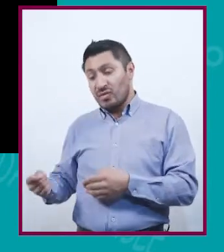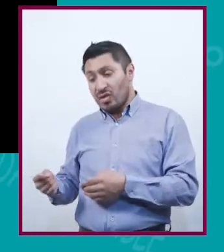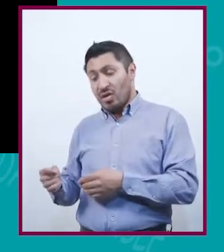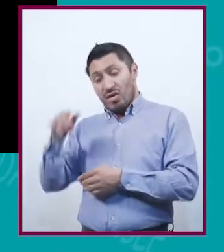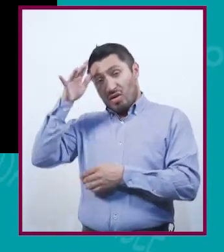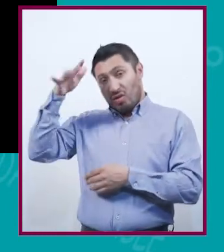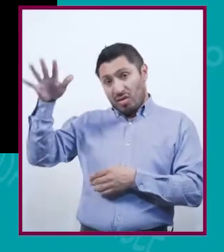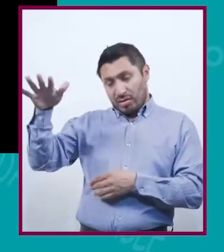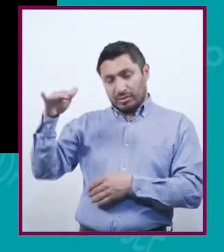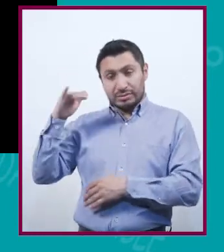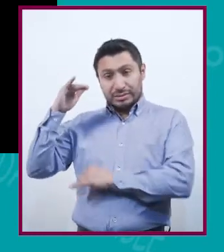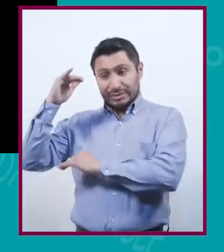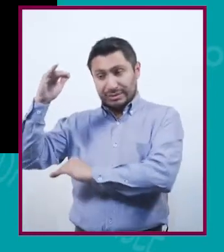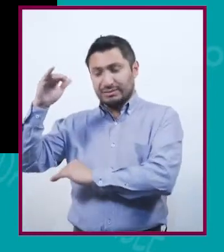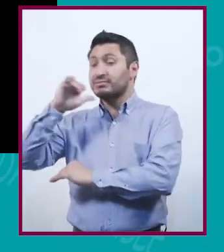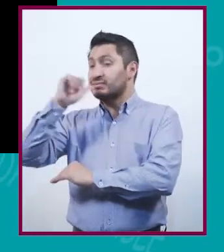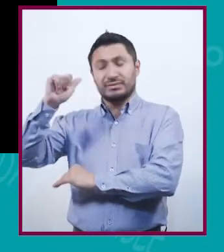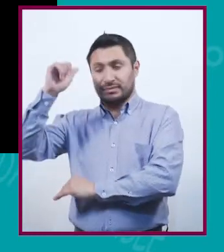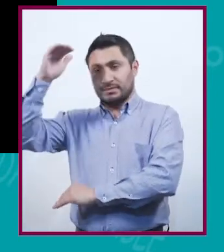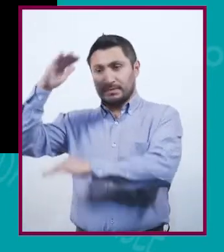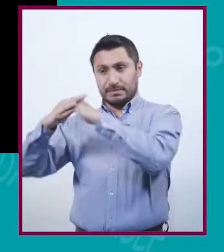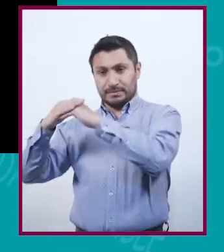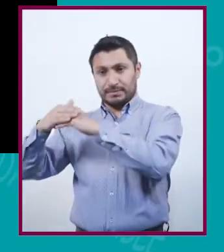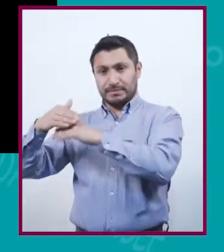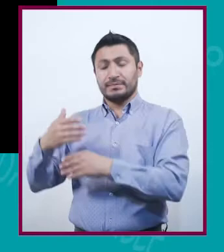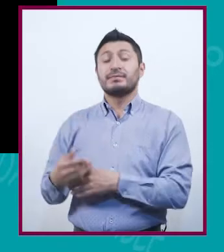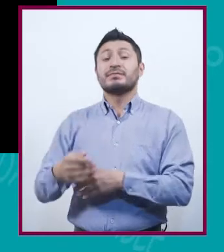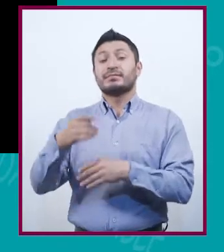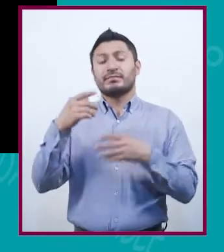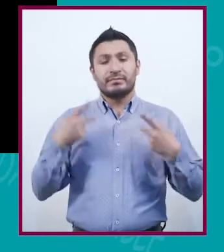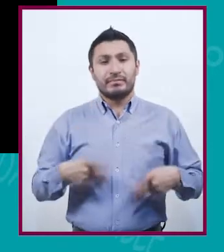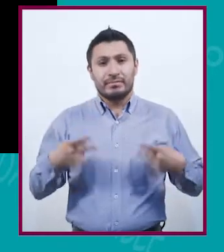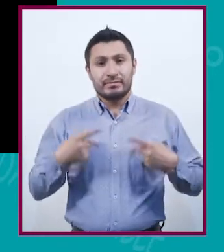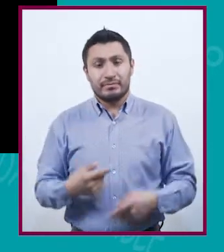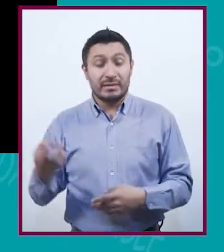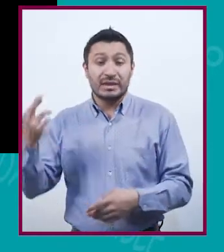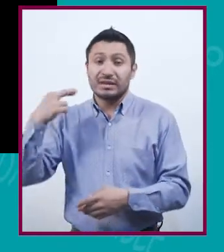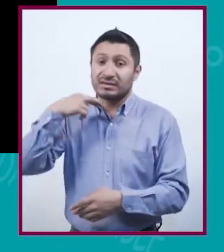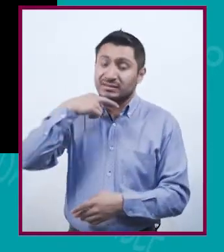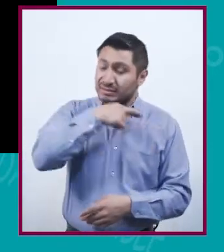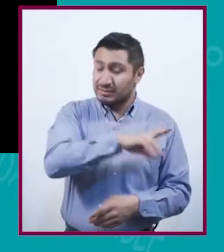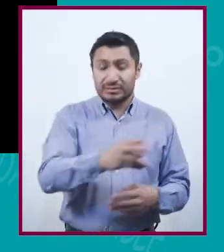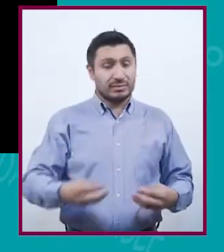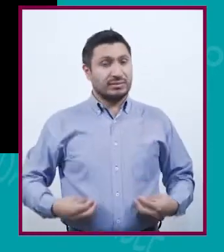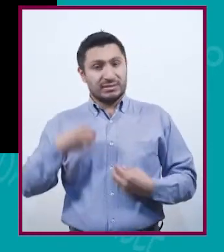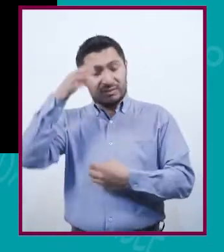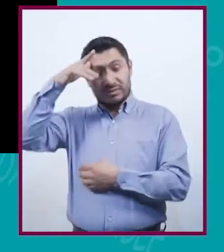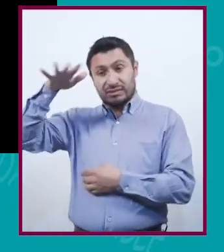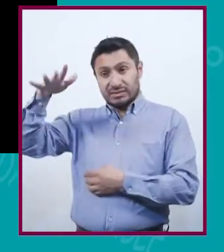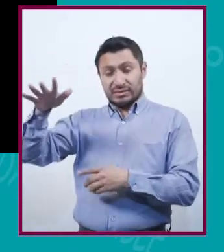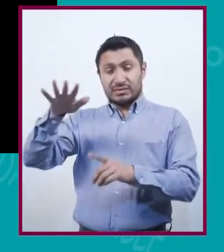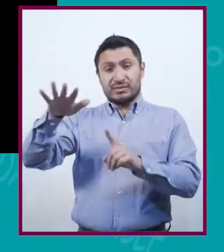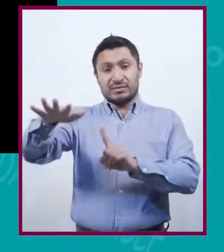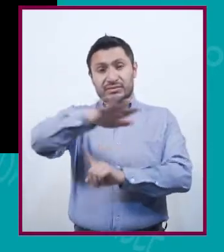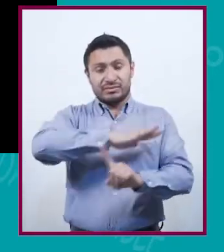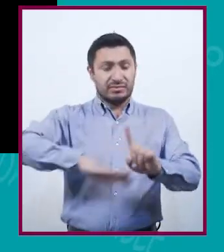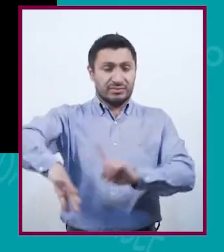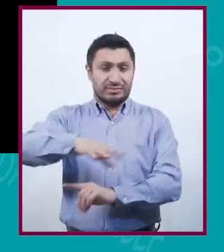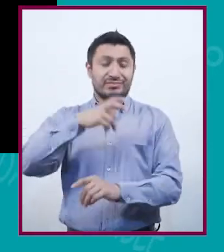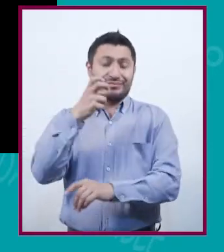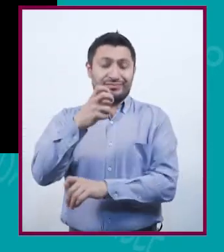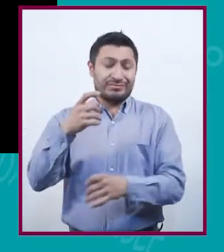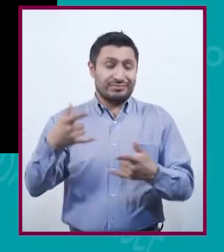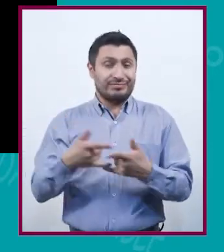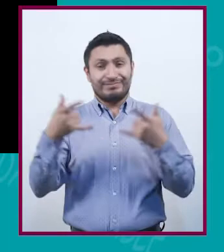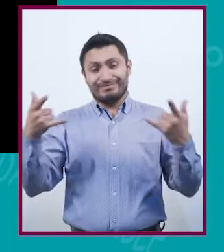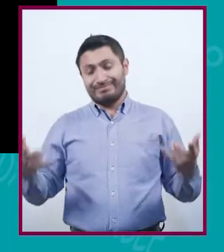viejo, pero se podían tener un montón de responsabilidades a edades muy tempranas. Es decir, prácticamente no había un